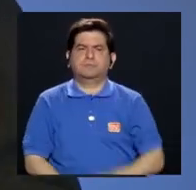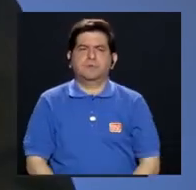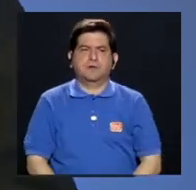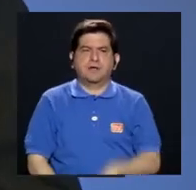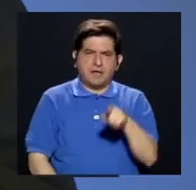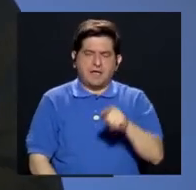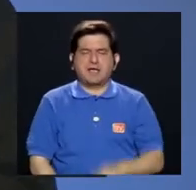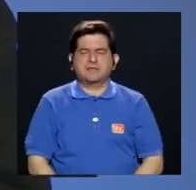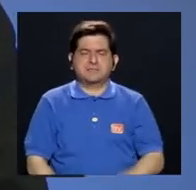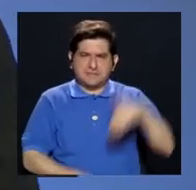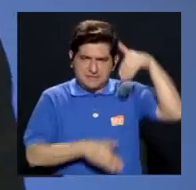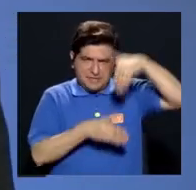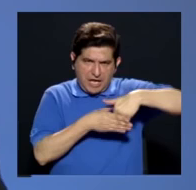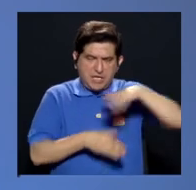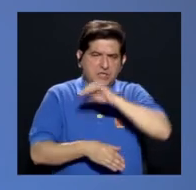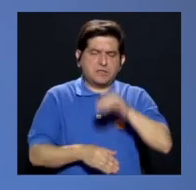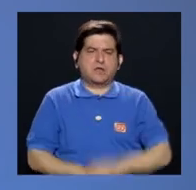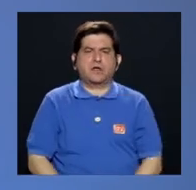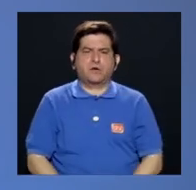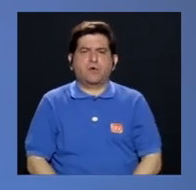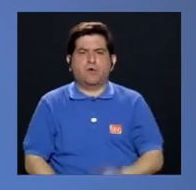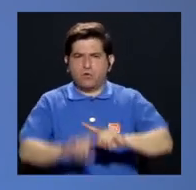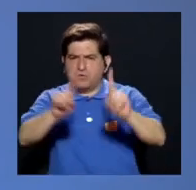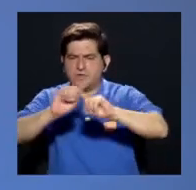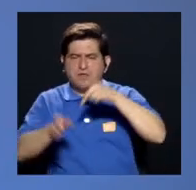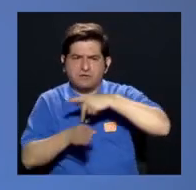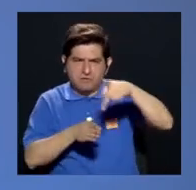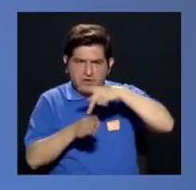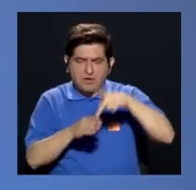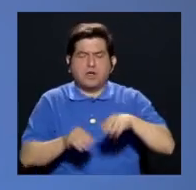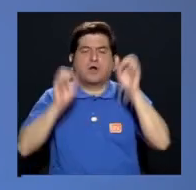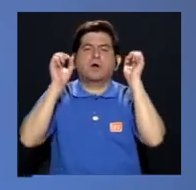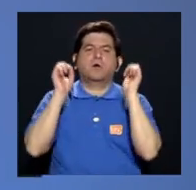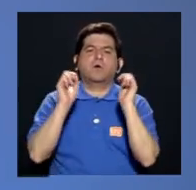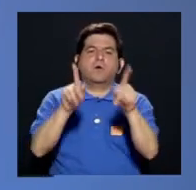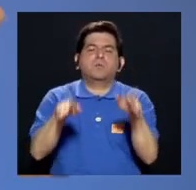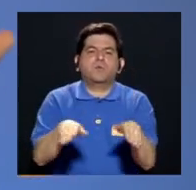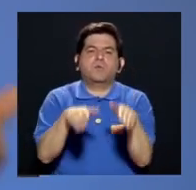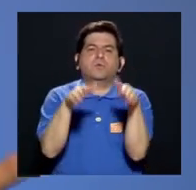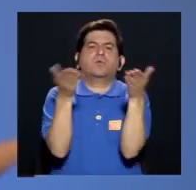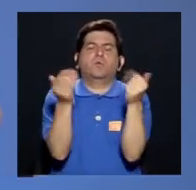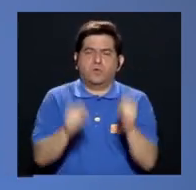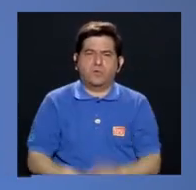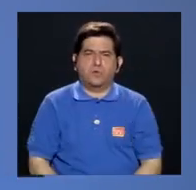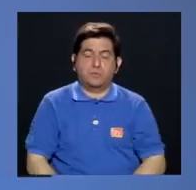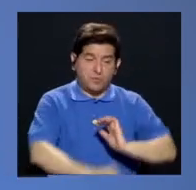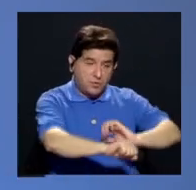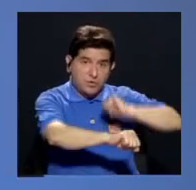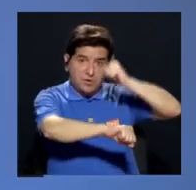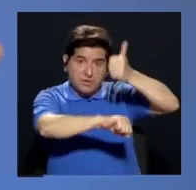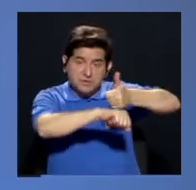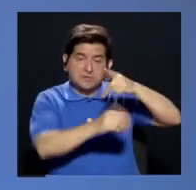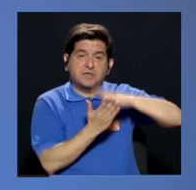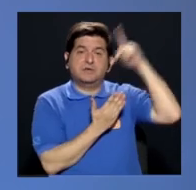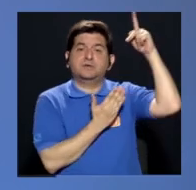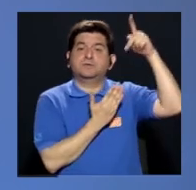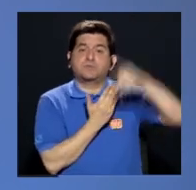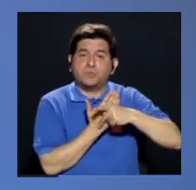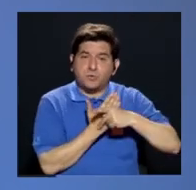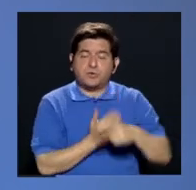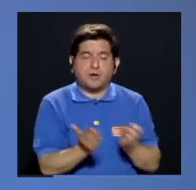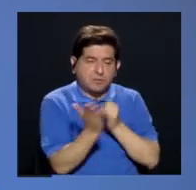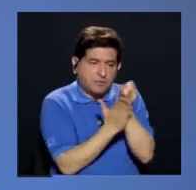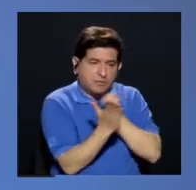Esta inter- o transdisciplinaridad es posibilitada a través de la creación de programas